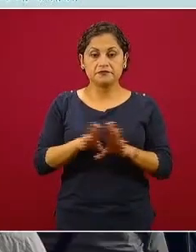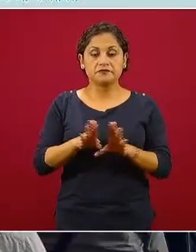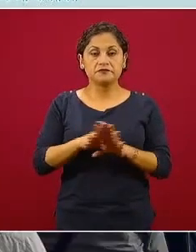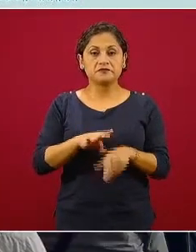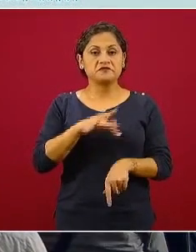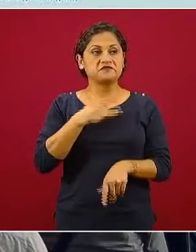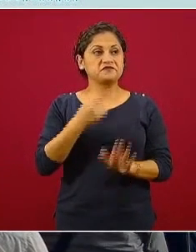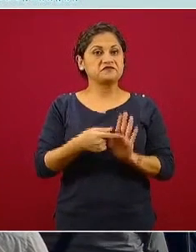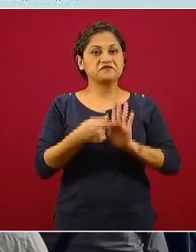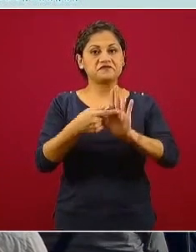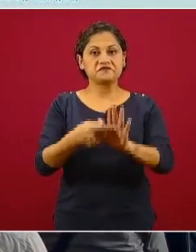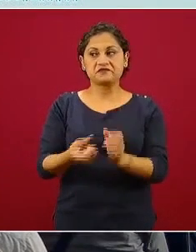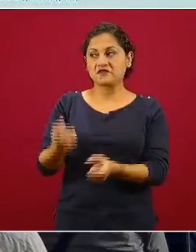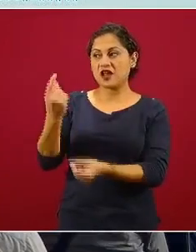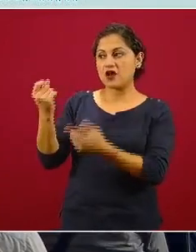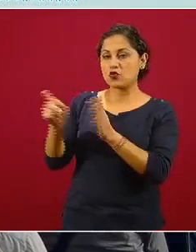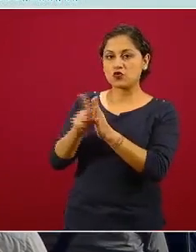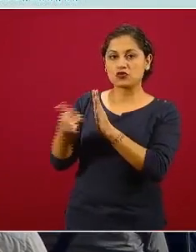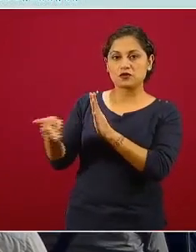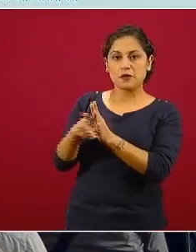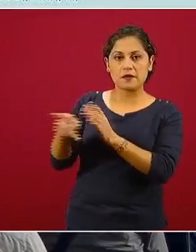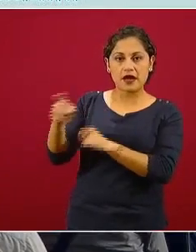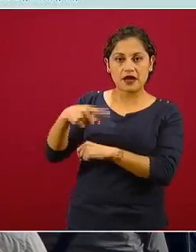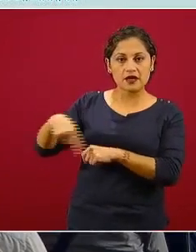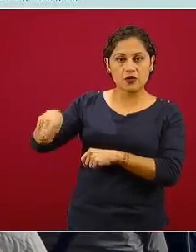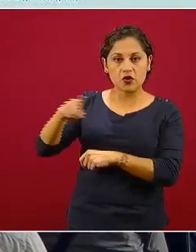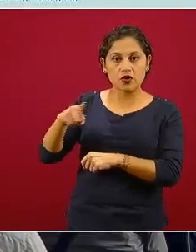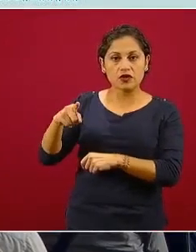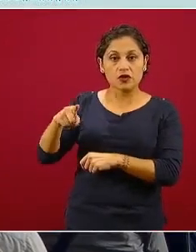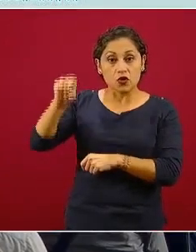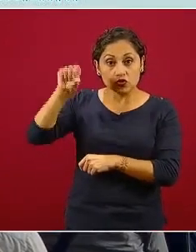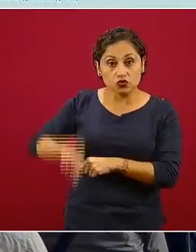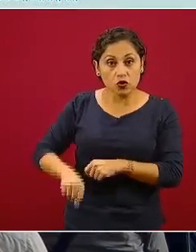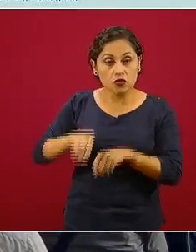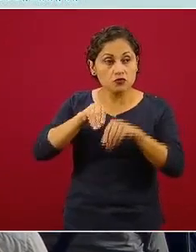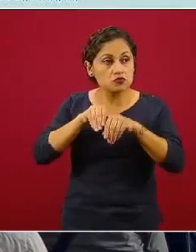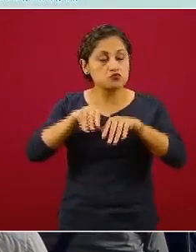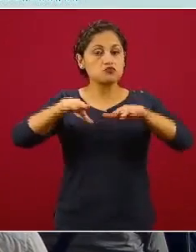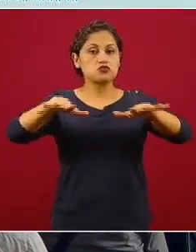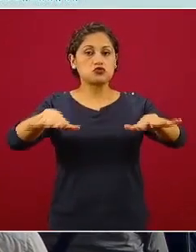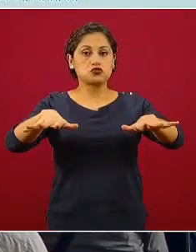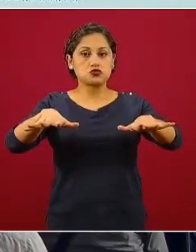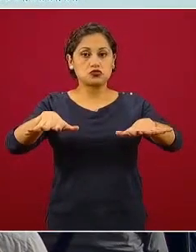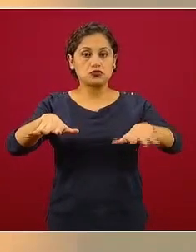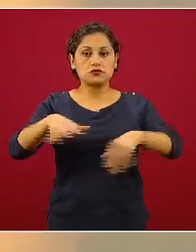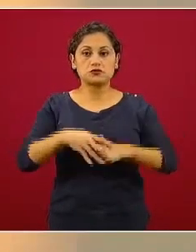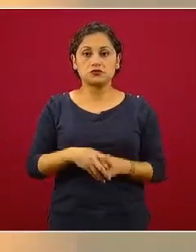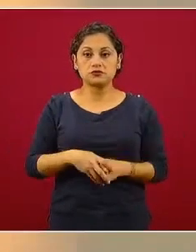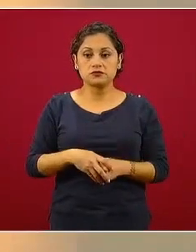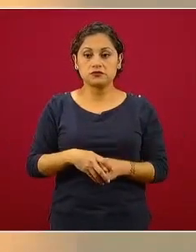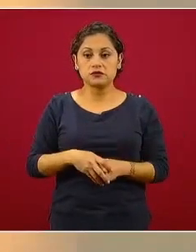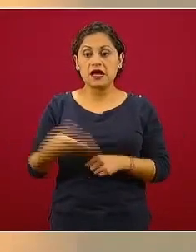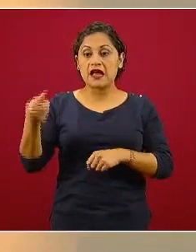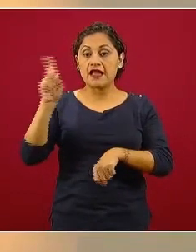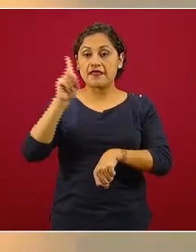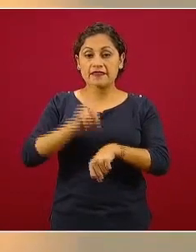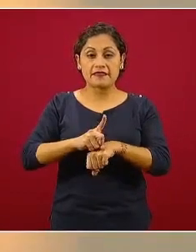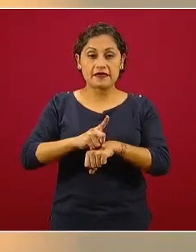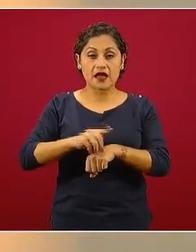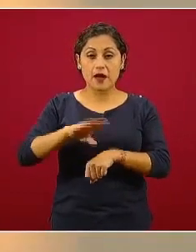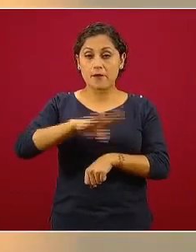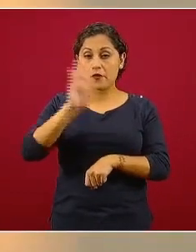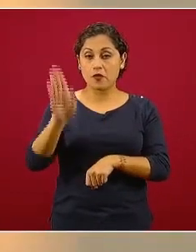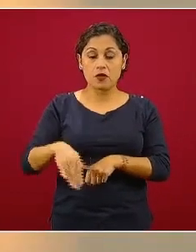hacia aquellos medios de comunicación impresos que hoy destacaron la noticia, el día de la máxima